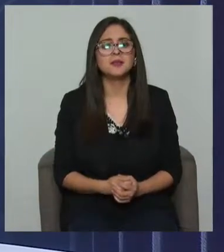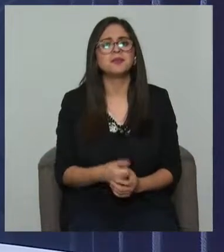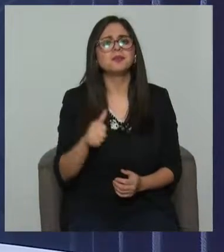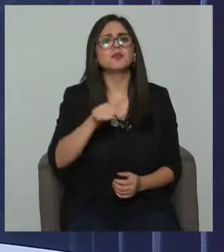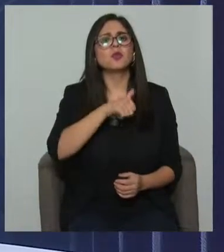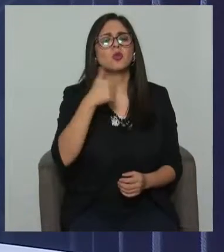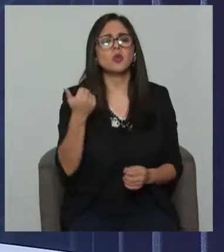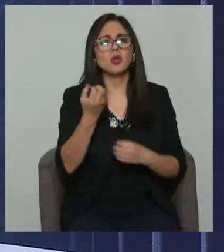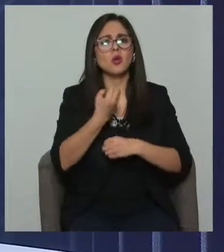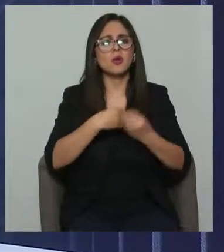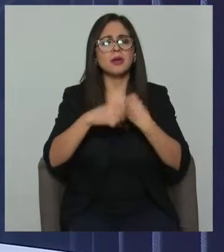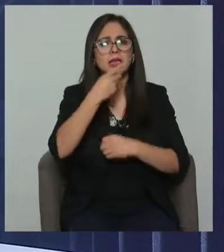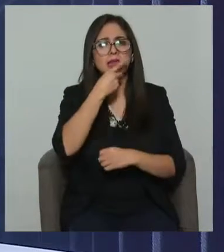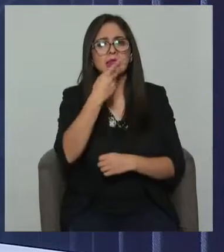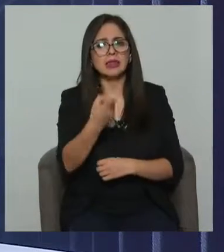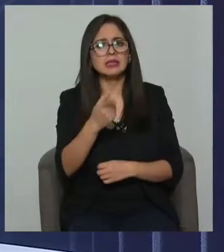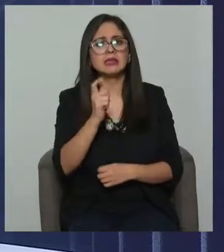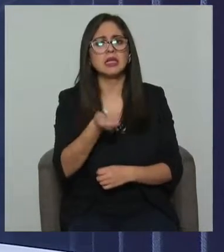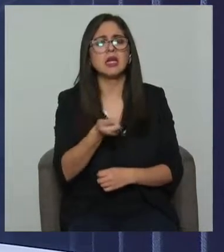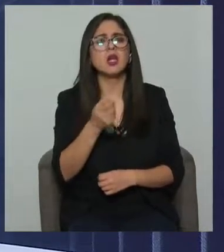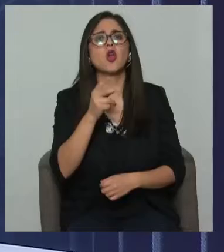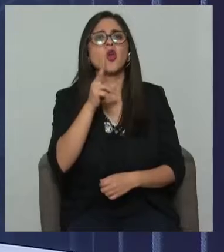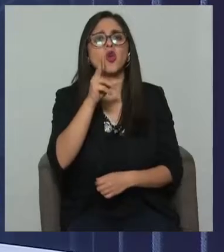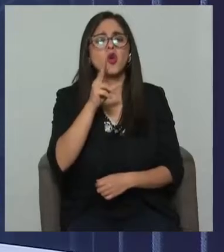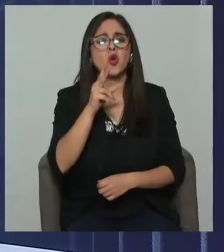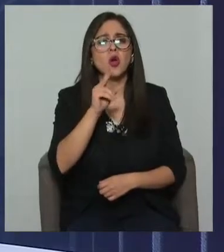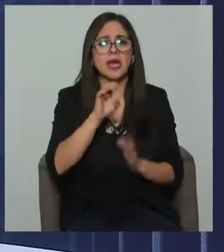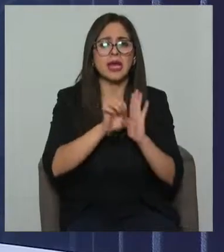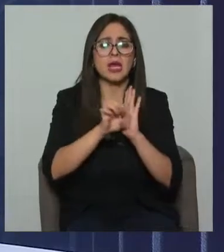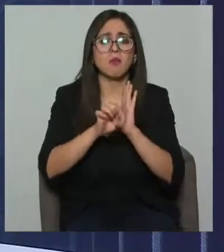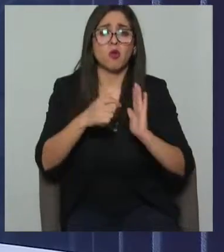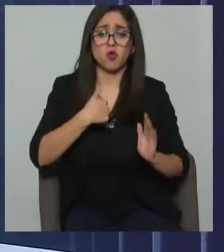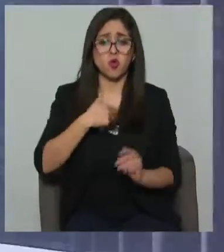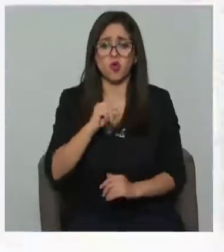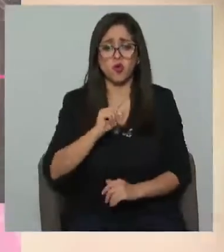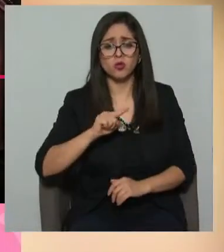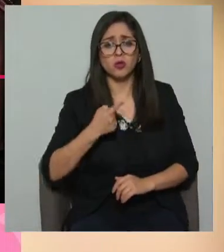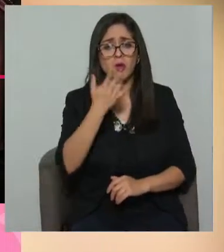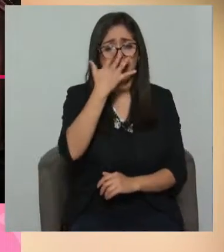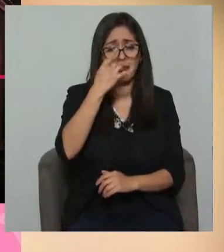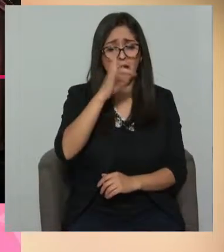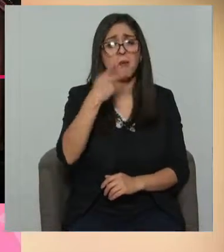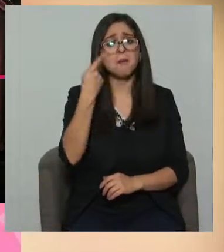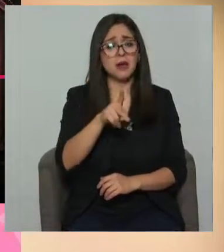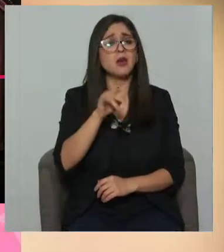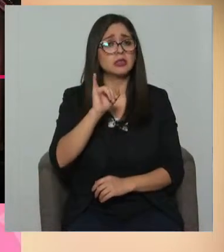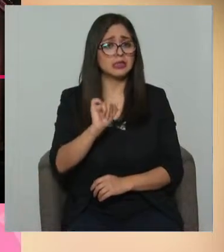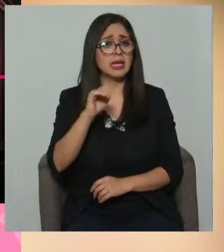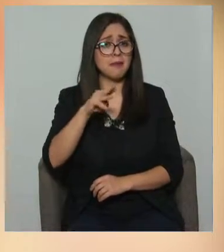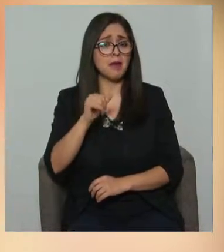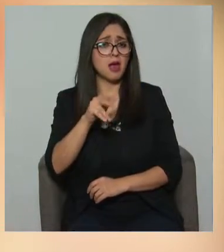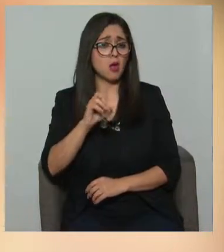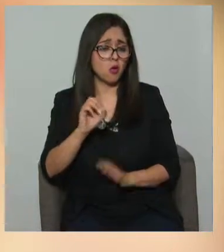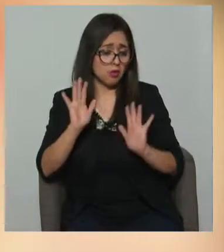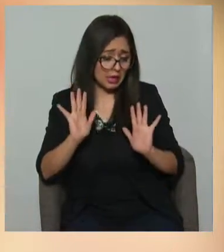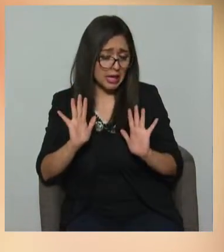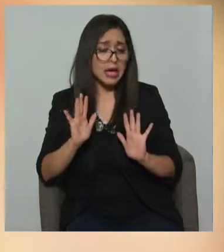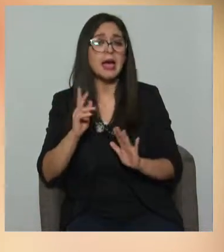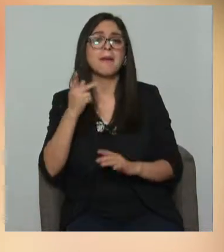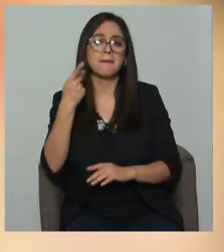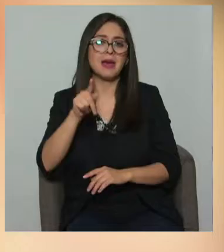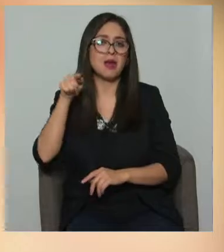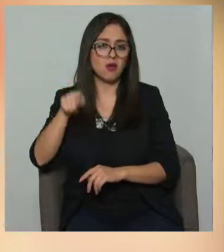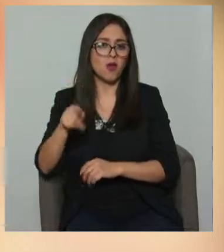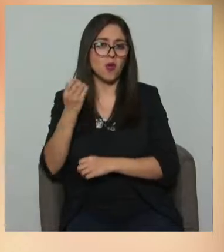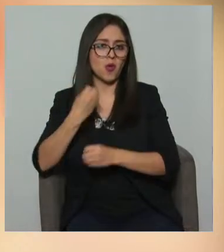No Somos Magos, pero sí bien majos? Somos bien majos. Estos son otros espectáculos que se presentarán dentro